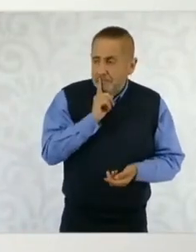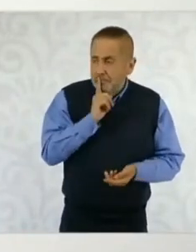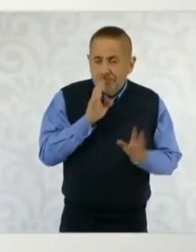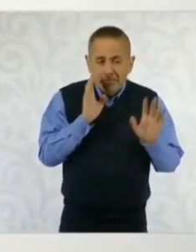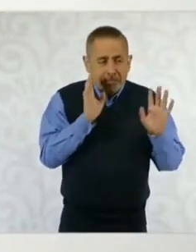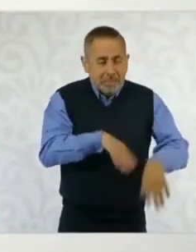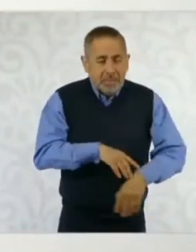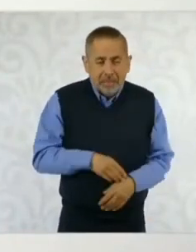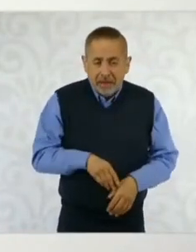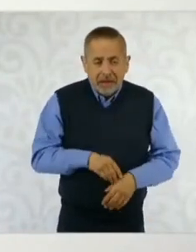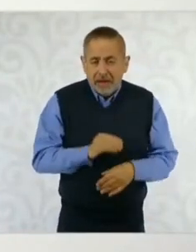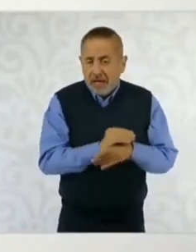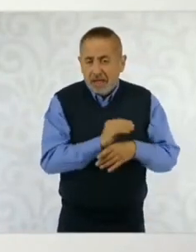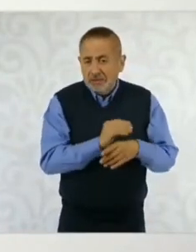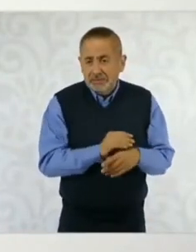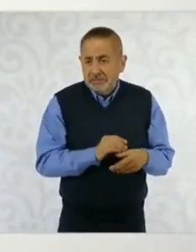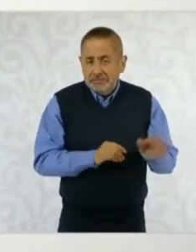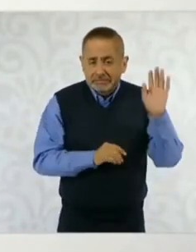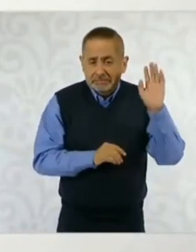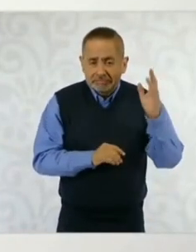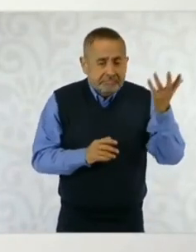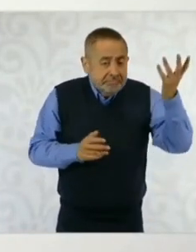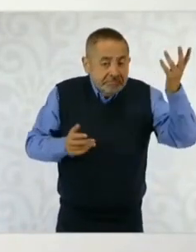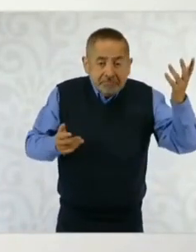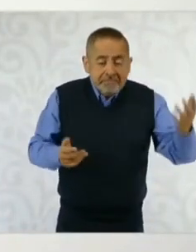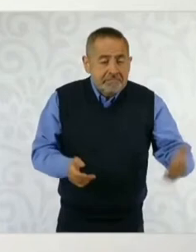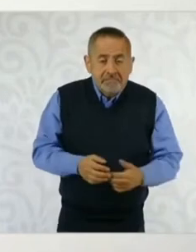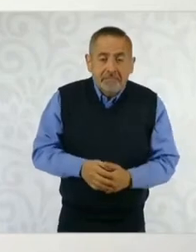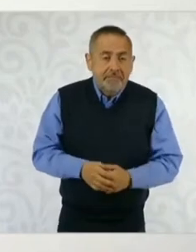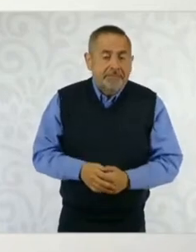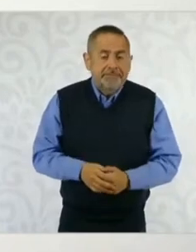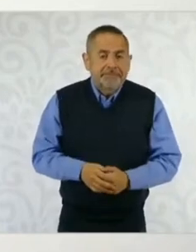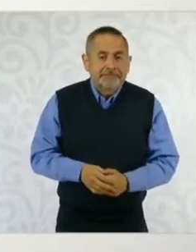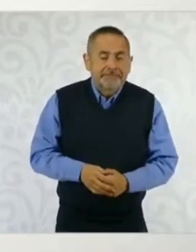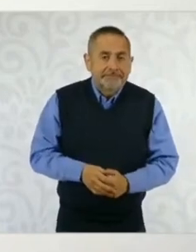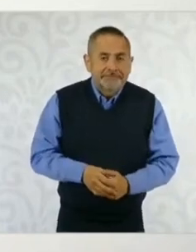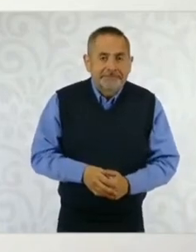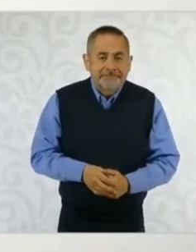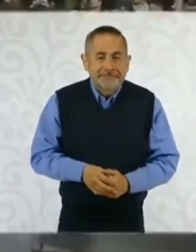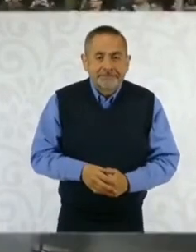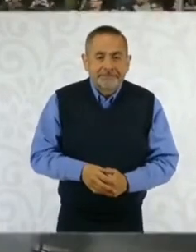siquiera hacerle caso? Entonces,